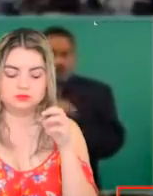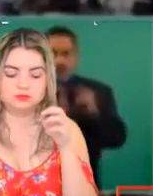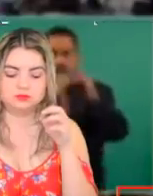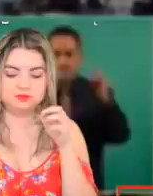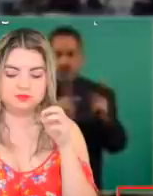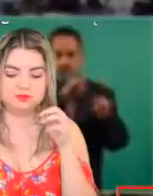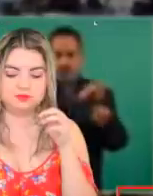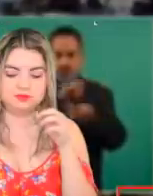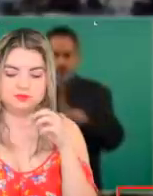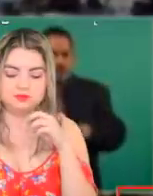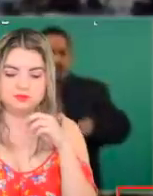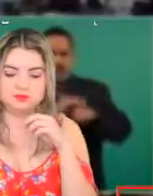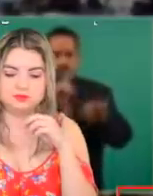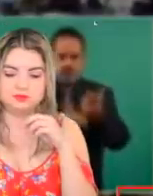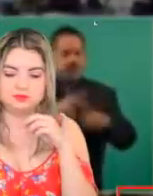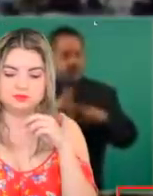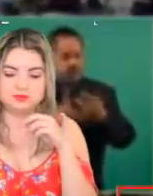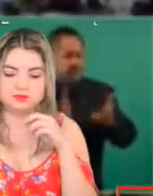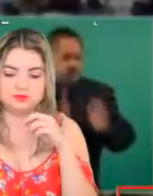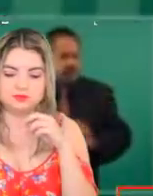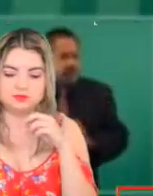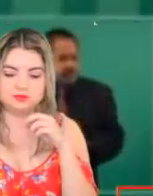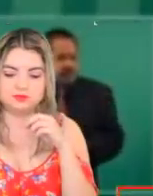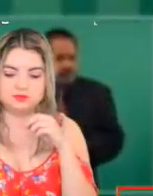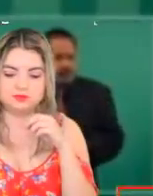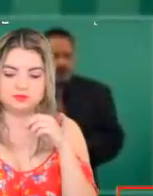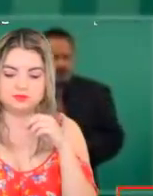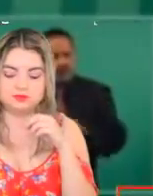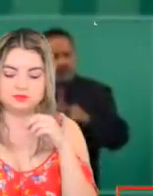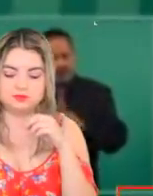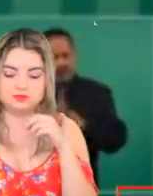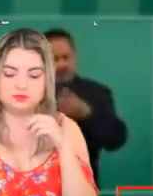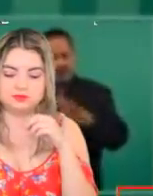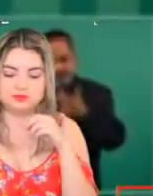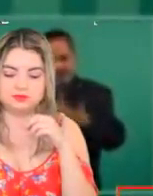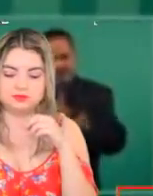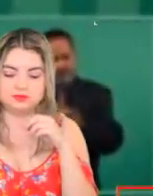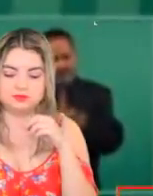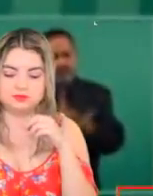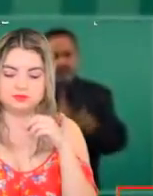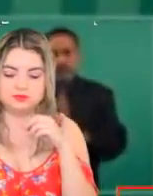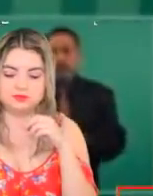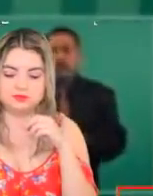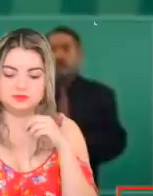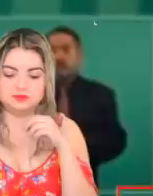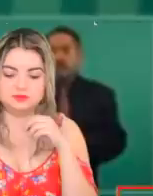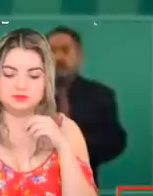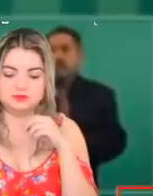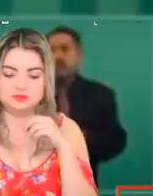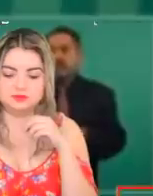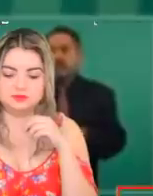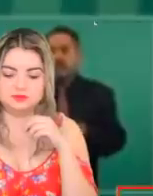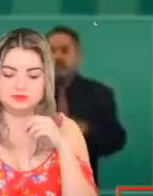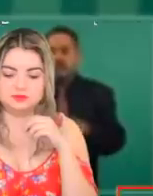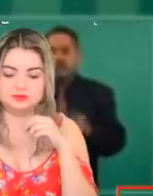Nacional. Es correcto. En San Quintín. Entonces, vamos a seguir ayudando y no hay